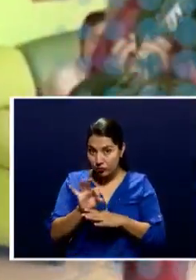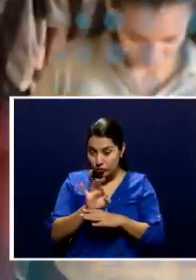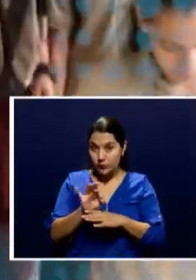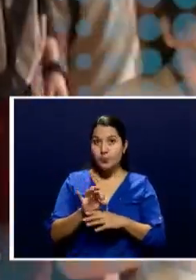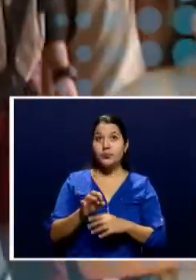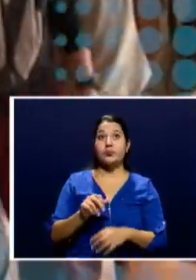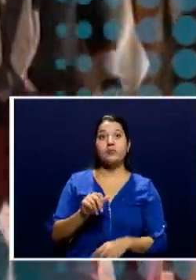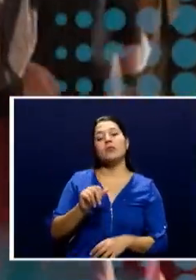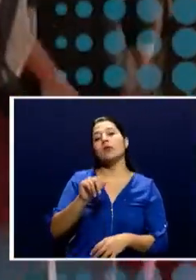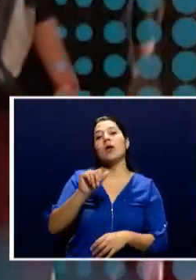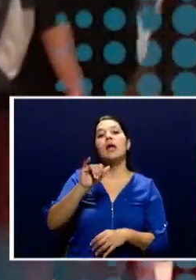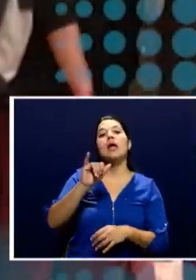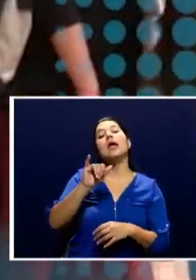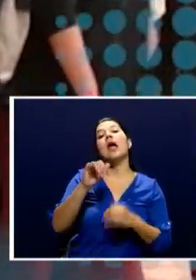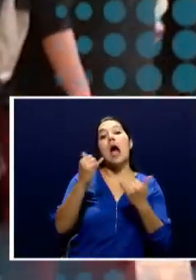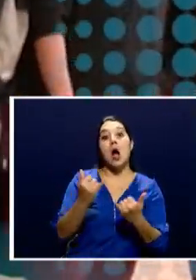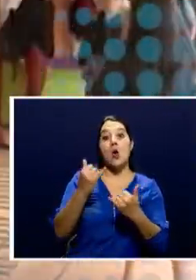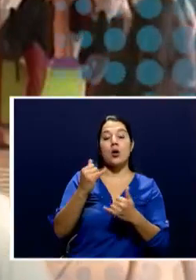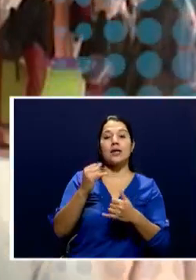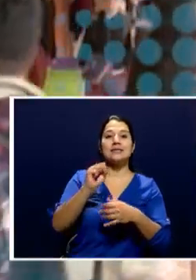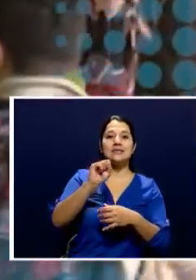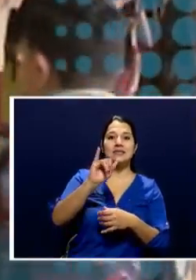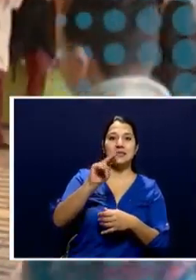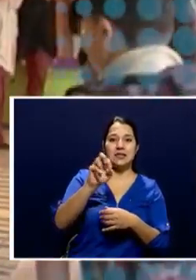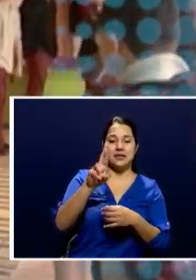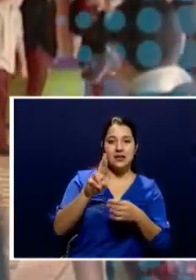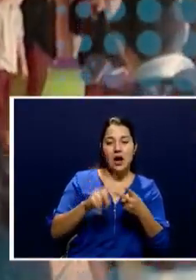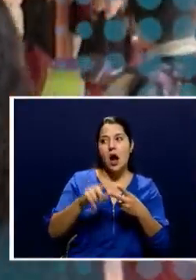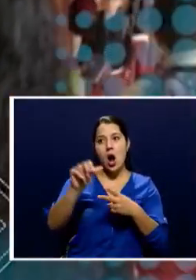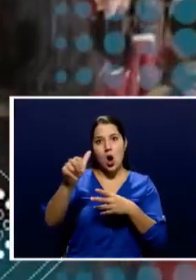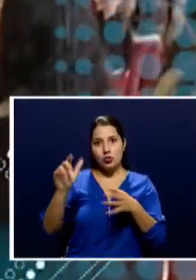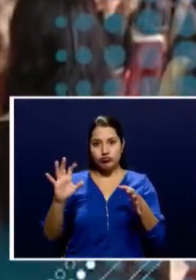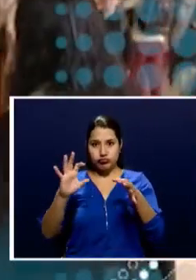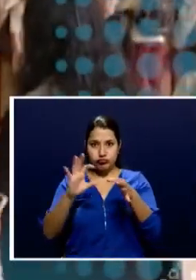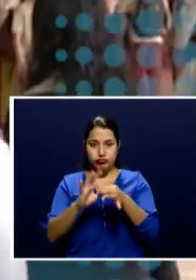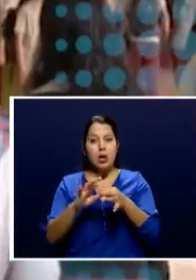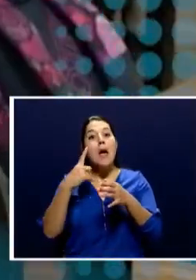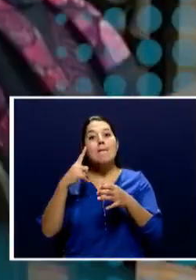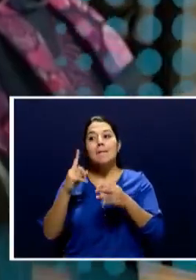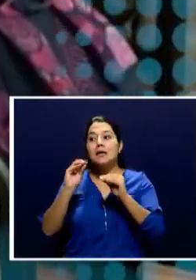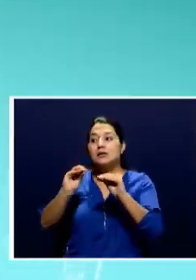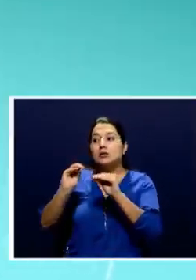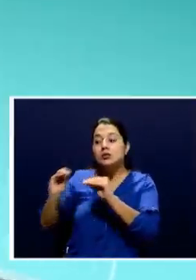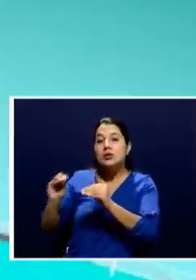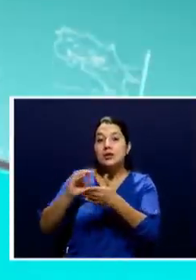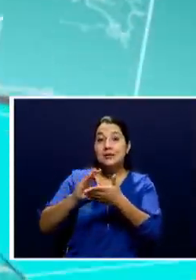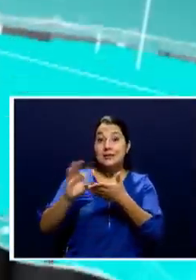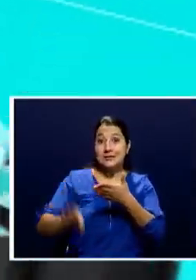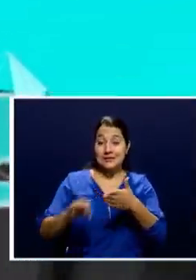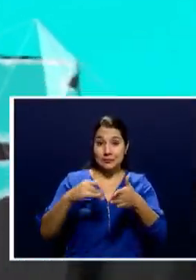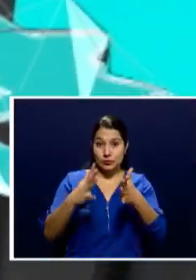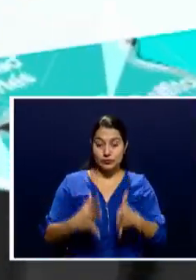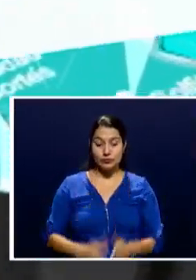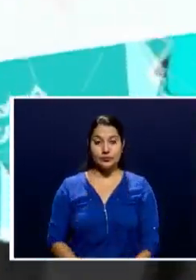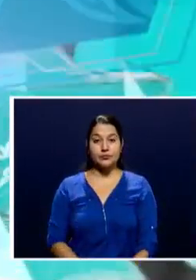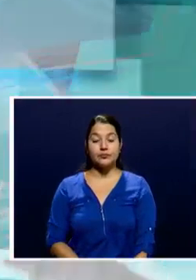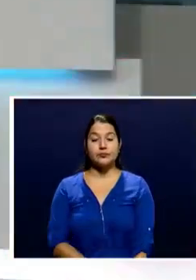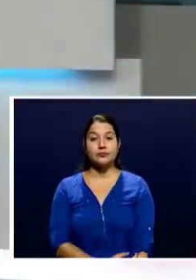en medio de la emergencia del COVID-19 para llevar educación a los hogares de estudiantes y docentes.